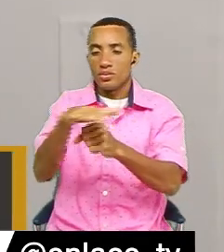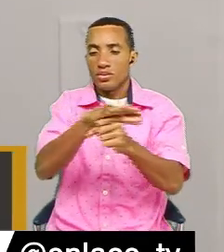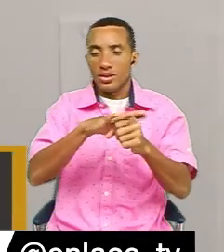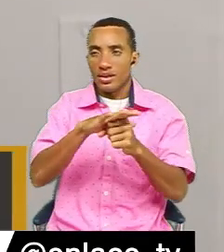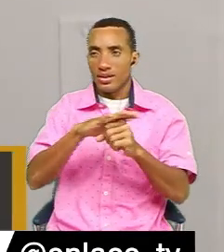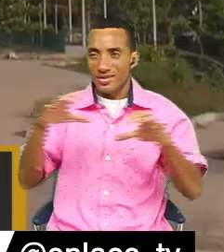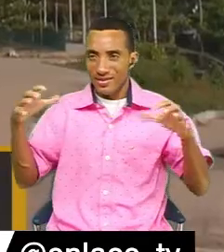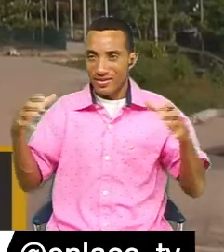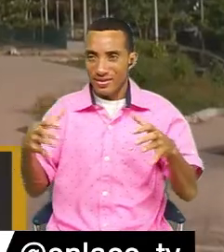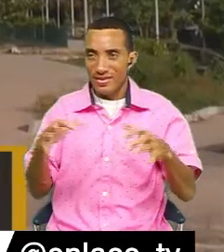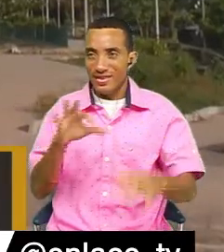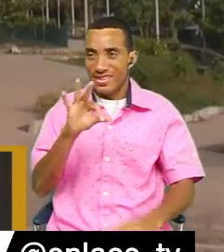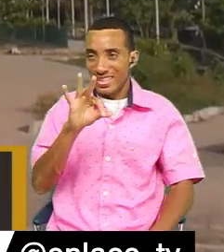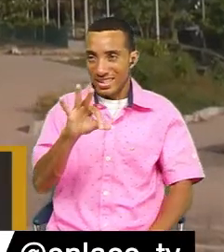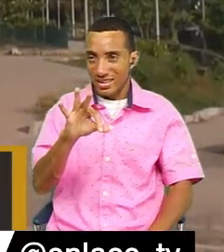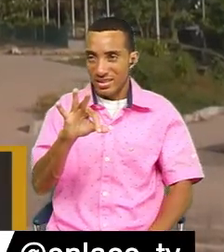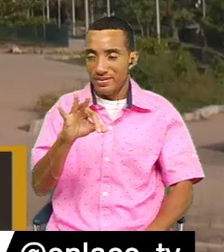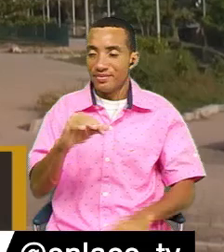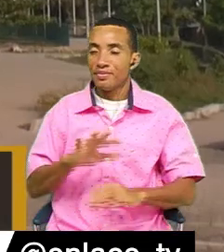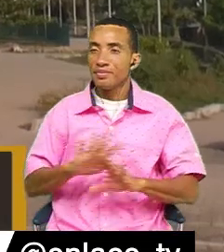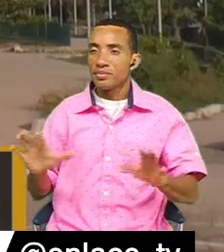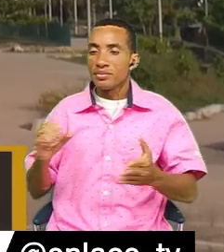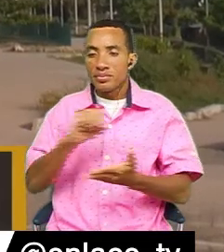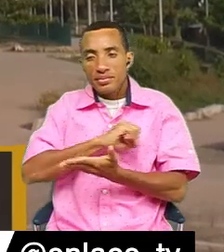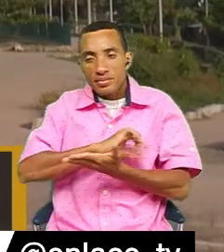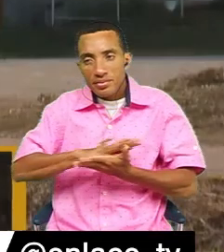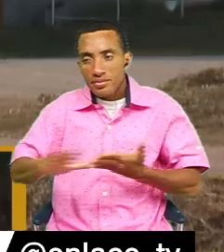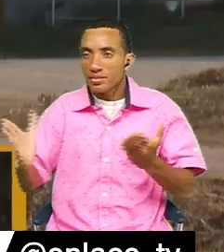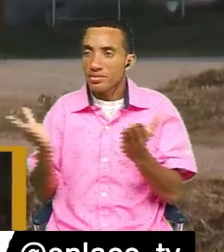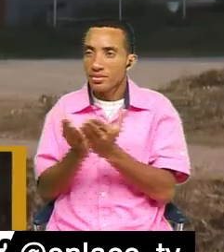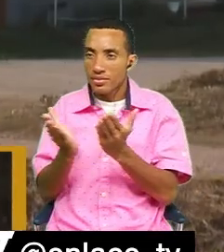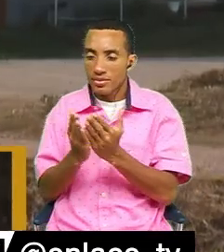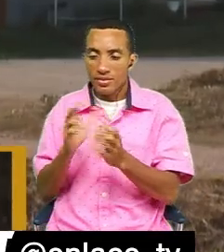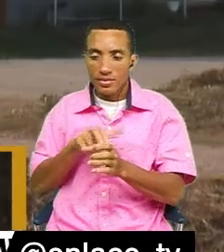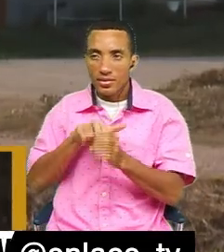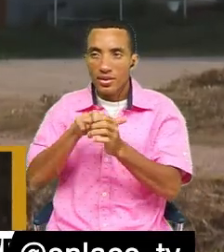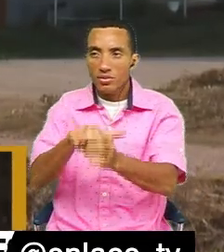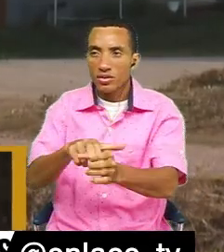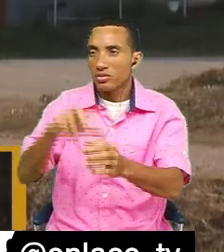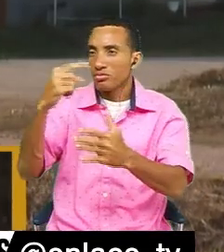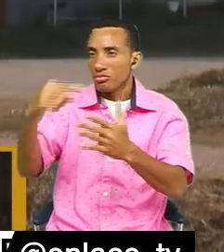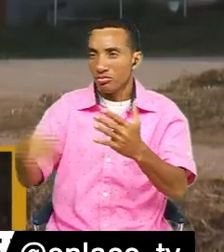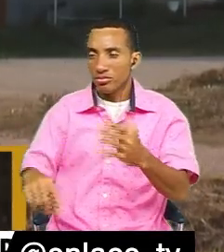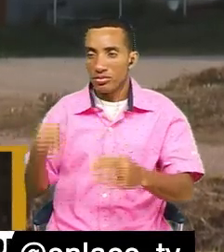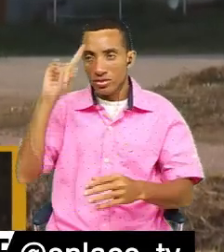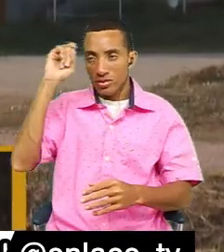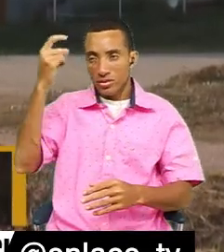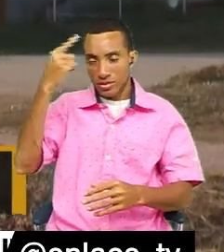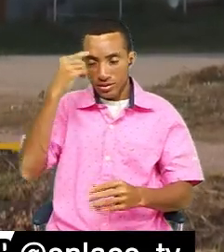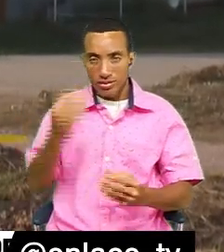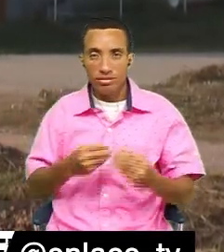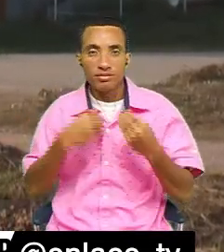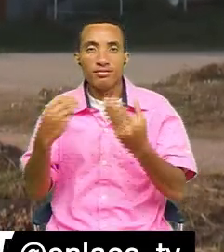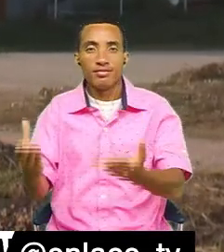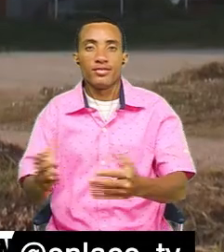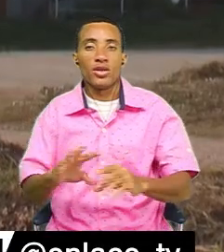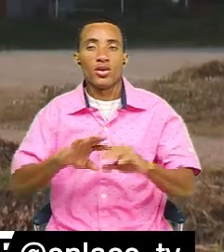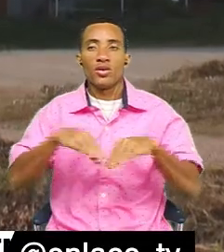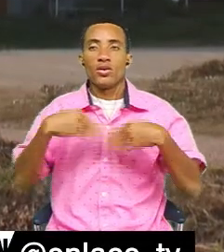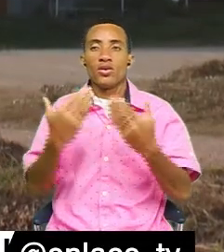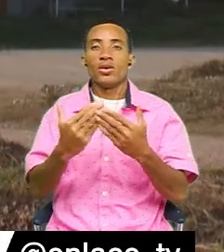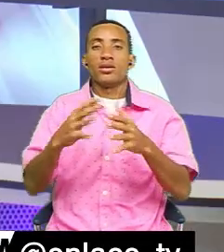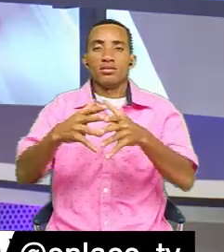de la Comuna 3. Educación gratuita, transporte y otros beneficios son los que da, según el gobierno municipal, este megacolegio Juan